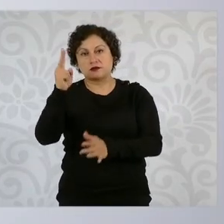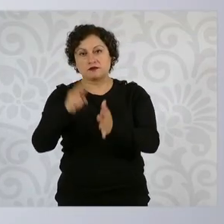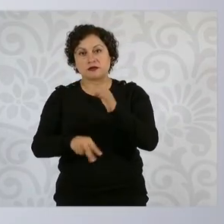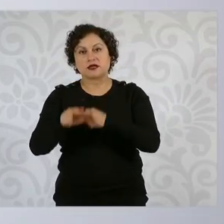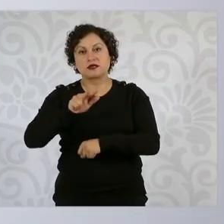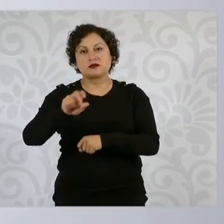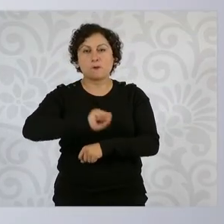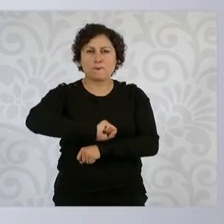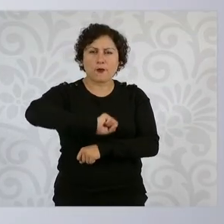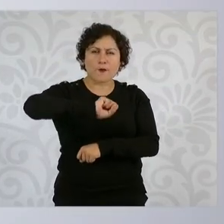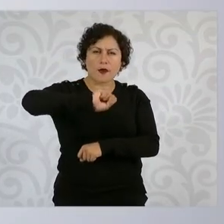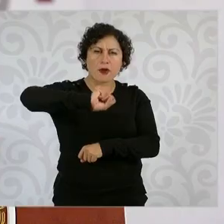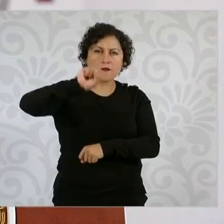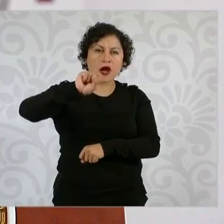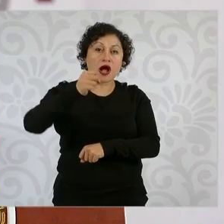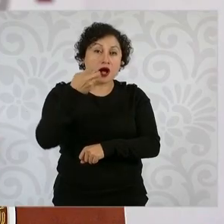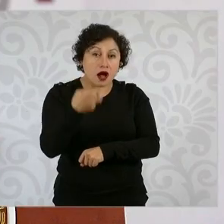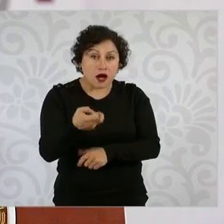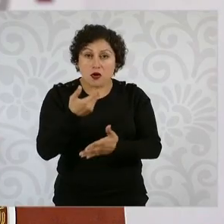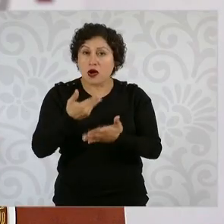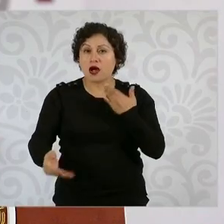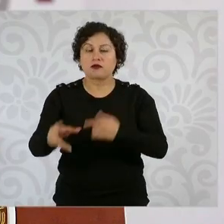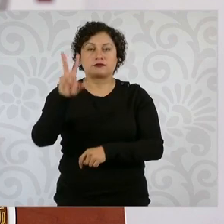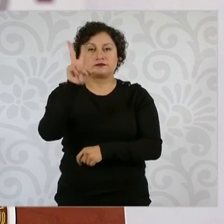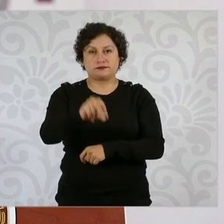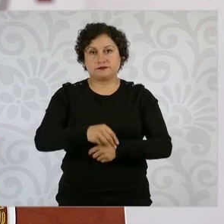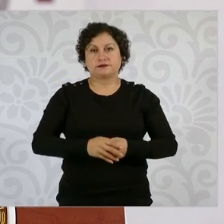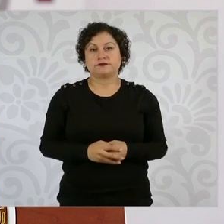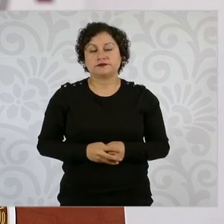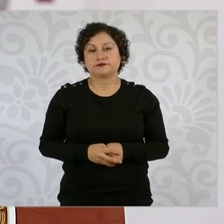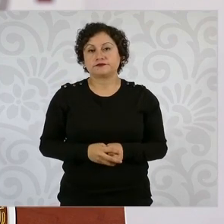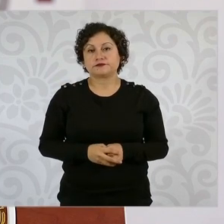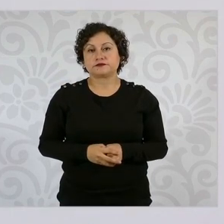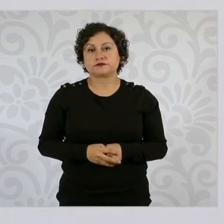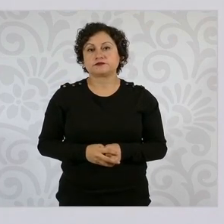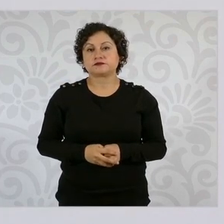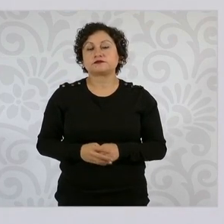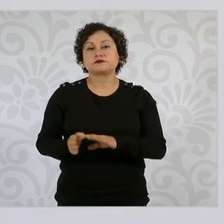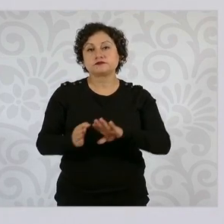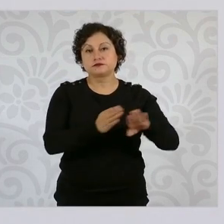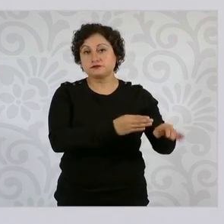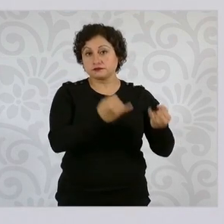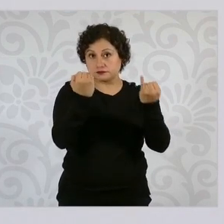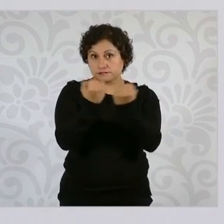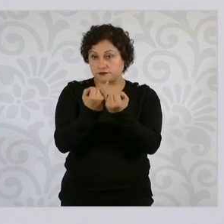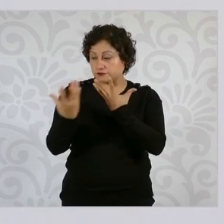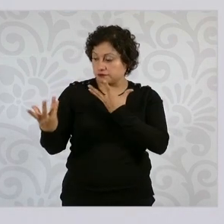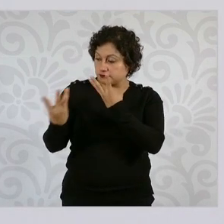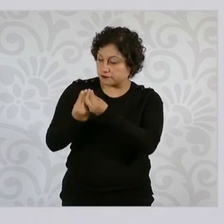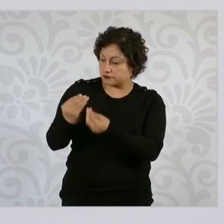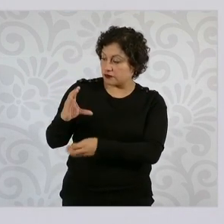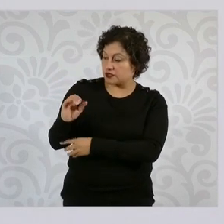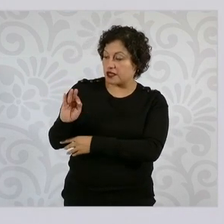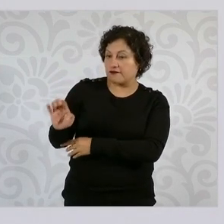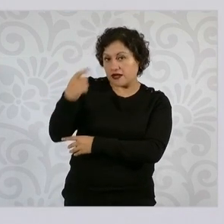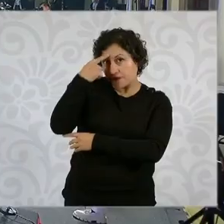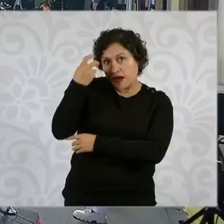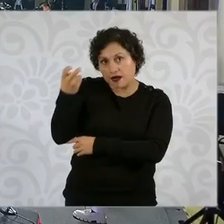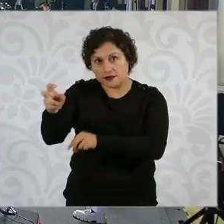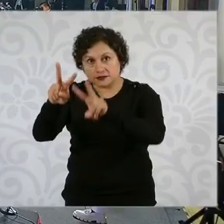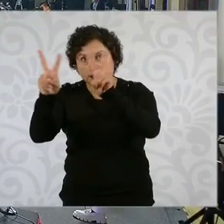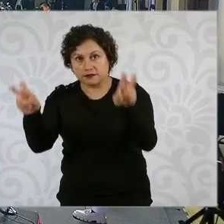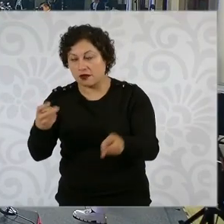2012-2018. Entonces, no va a haber nada de eso. Y vamos a trabajar con CFE para ver el tema de las tarifas.